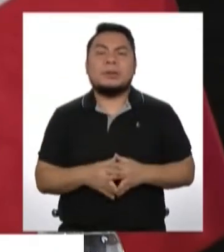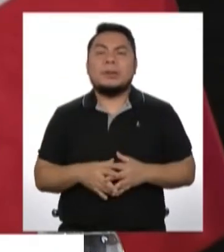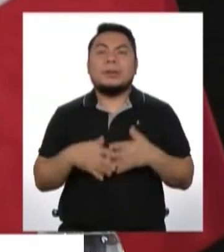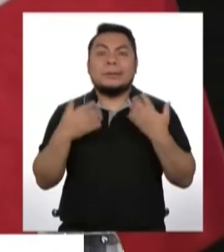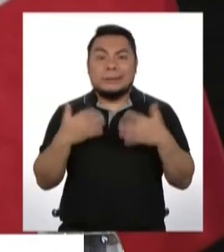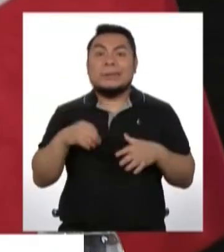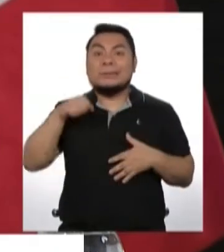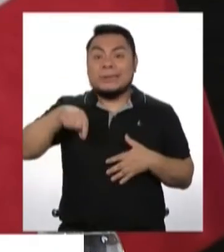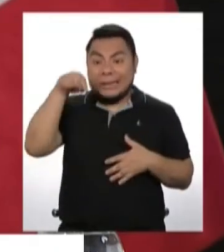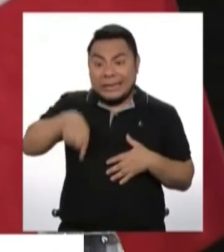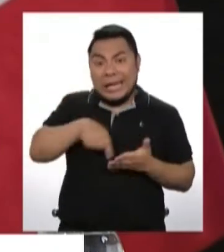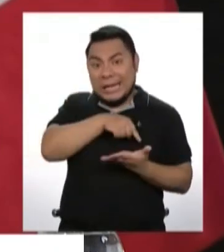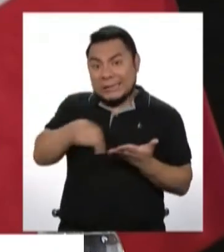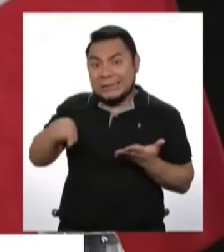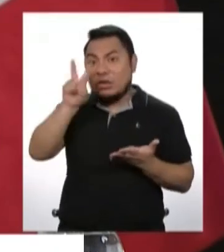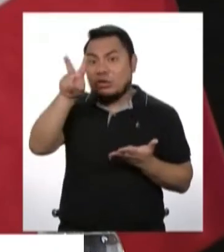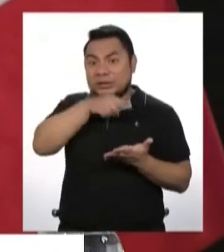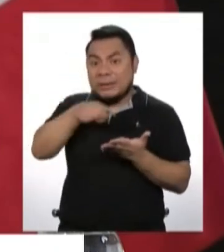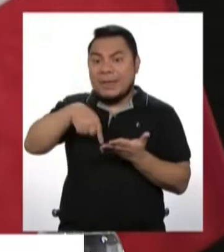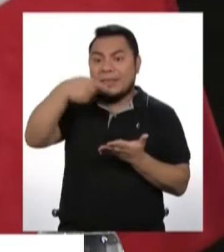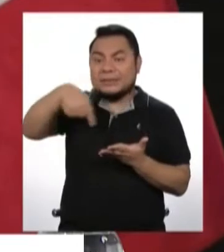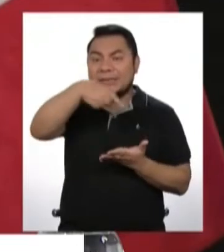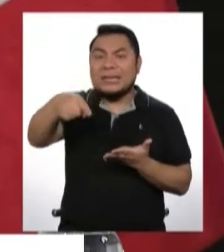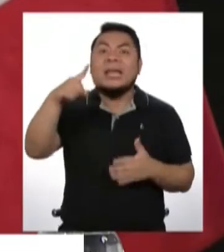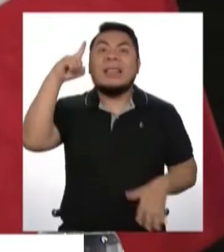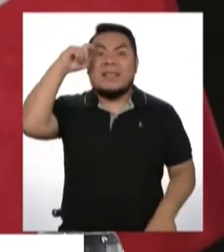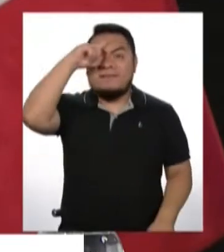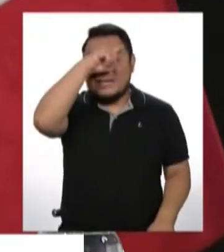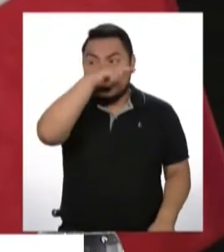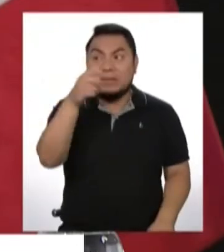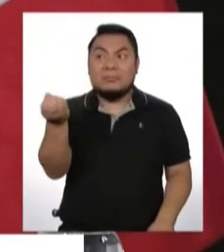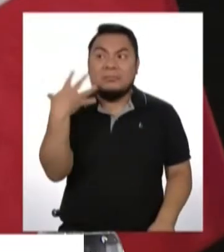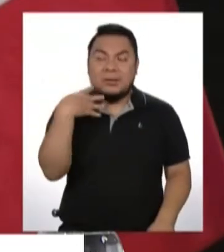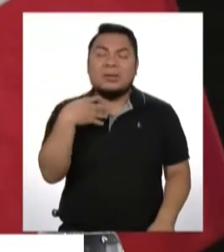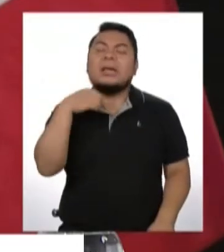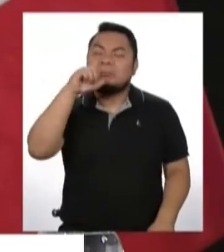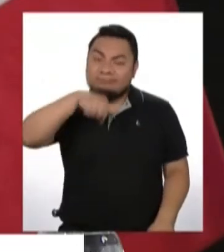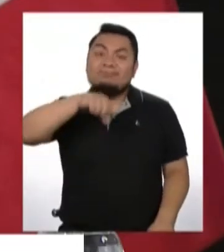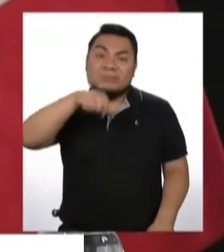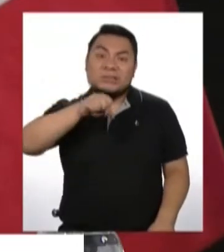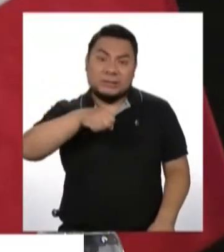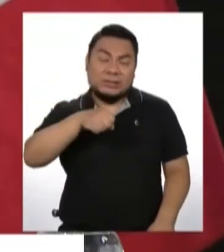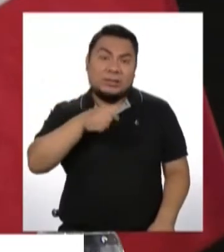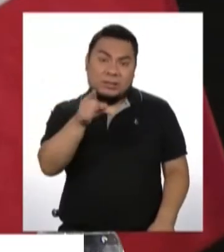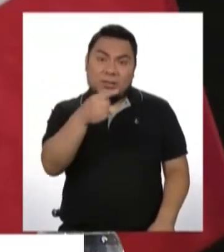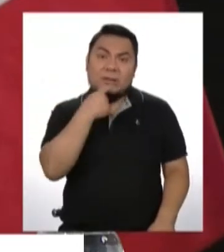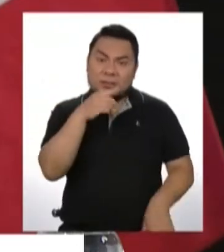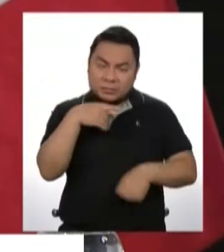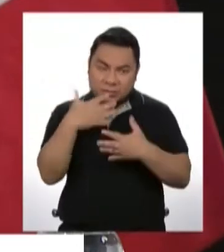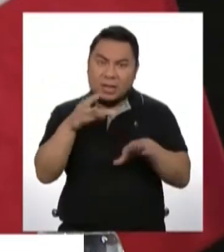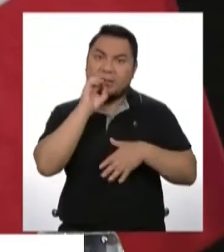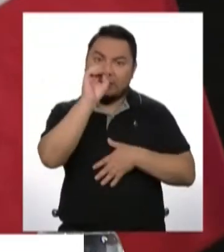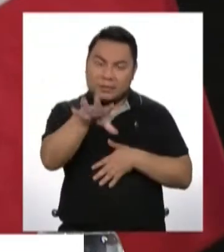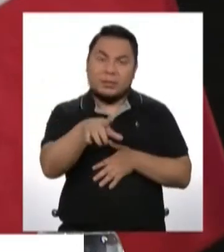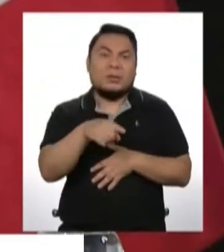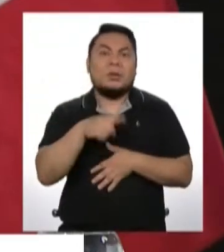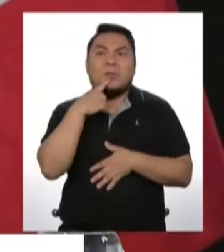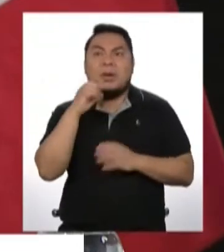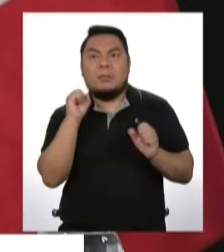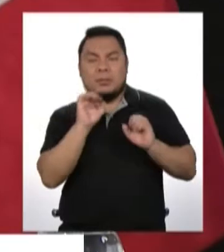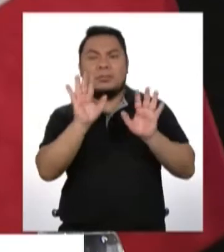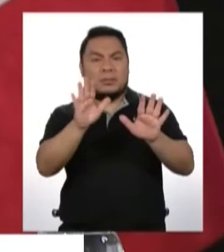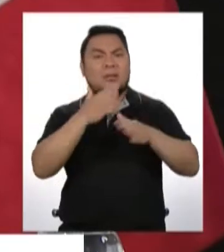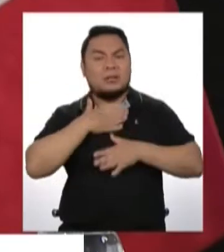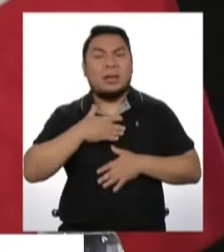vienen una o dos semanas difíciles? Claro que sí, nadie lo niega. Pero estamos preparados para asumir